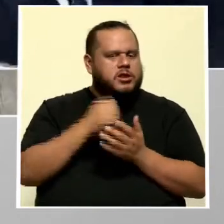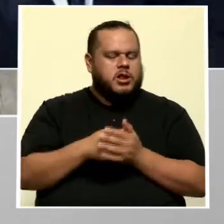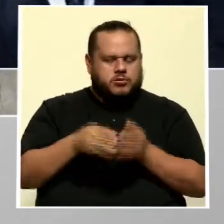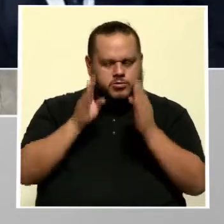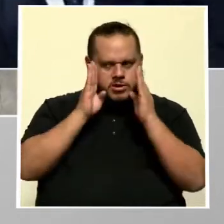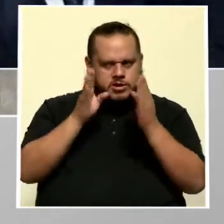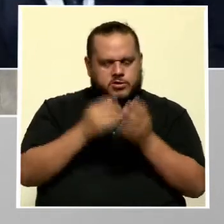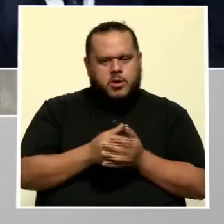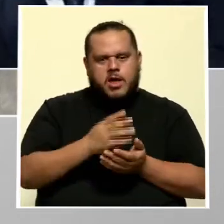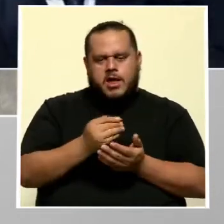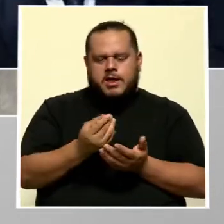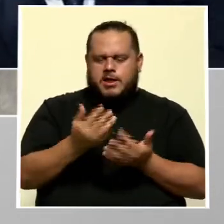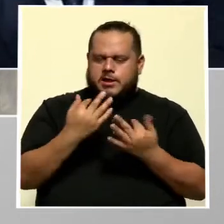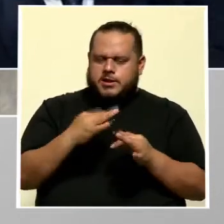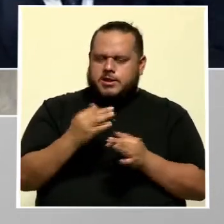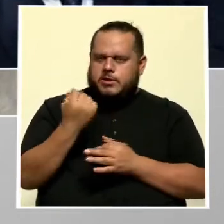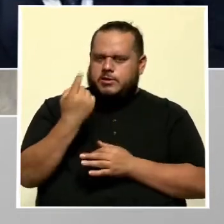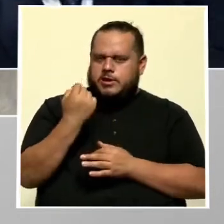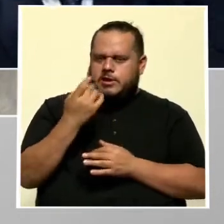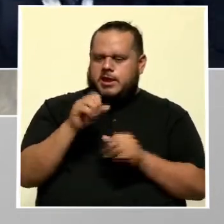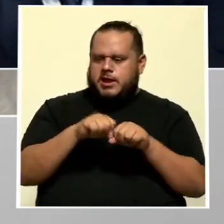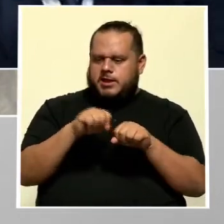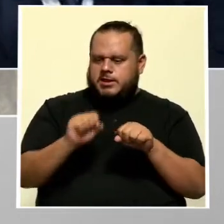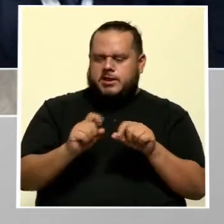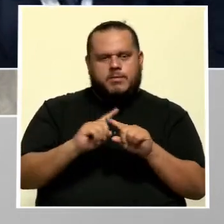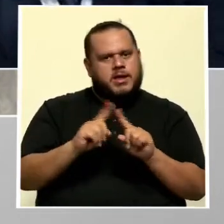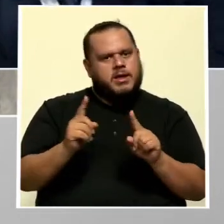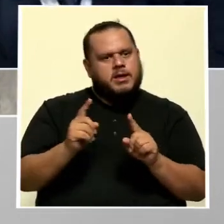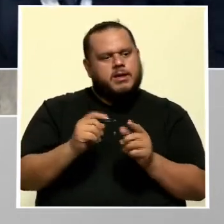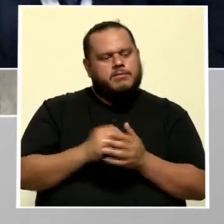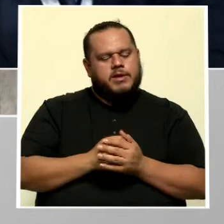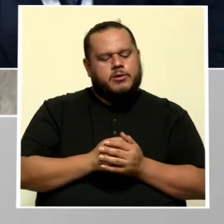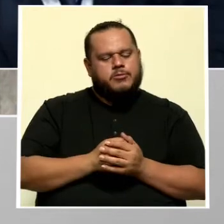atención y tratando de entender el sistema, y lo que